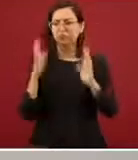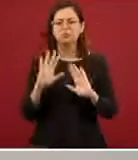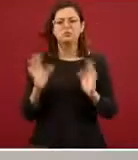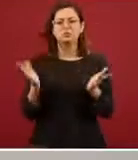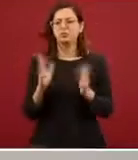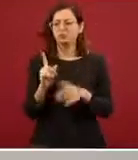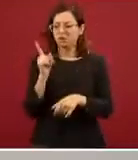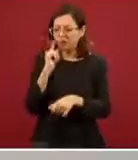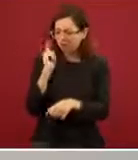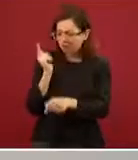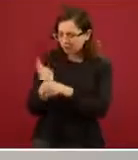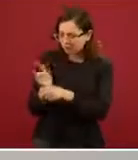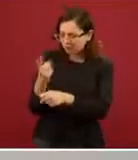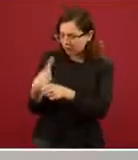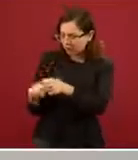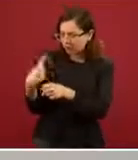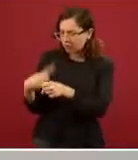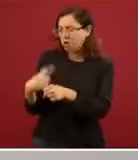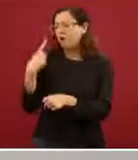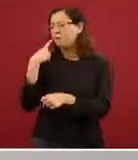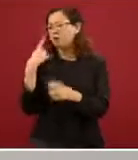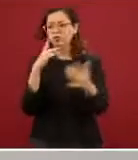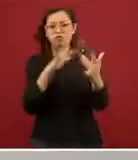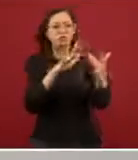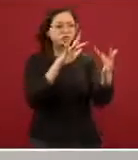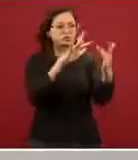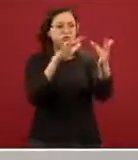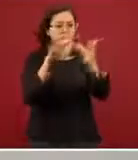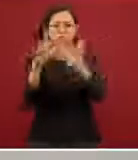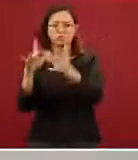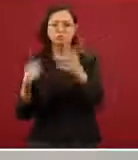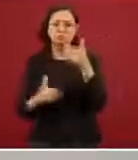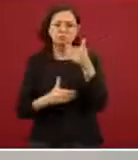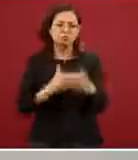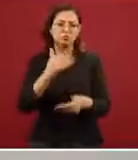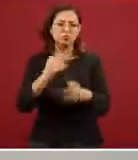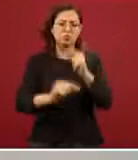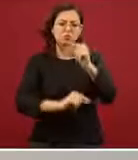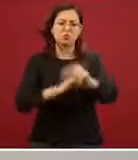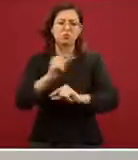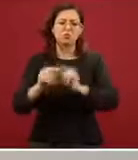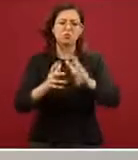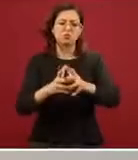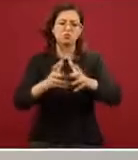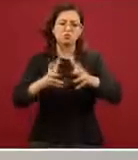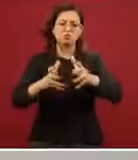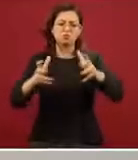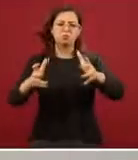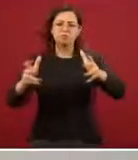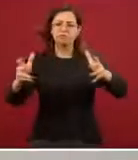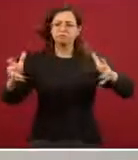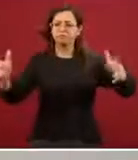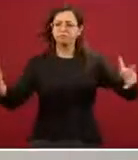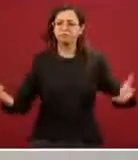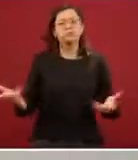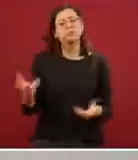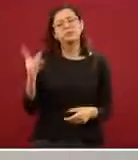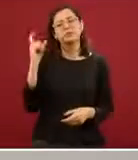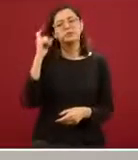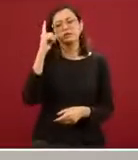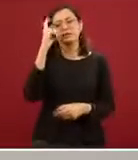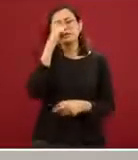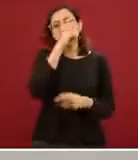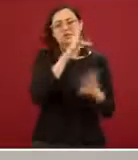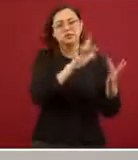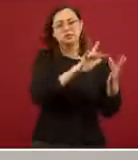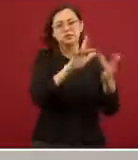los casos sospechosos notificados, pero esto progresivamente va a ser menos útil en la medida en que son